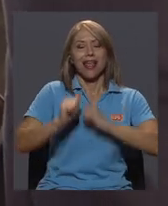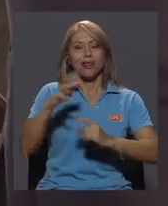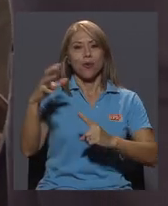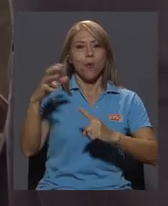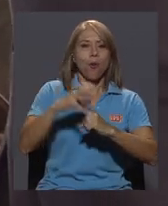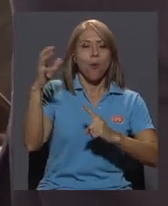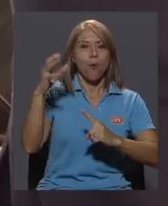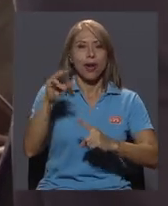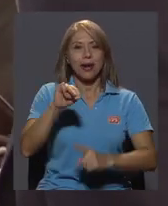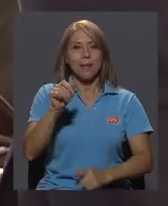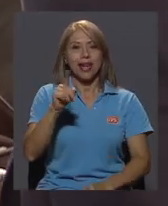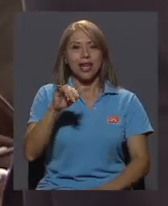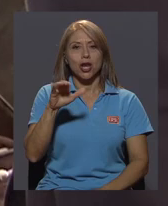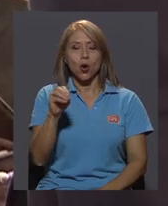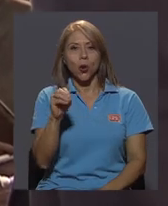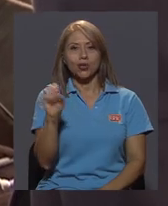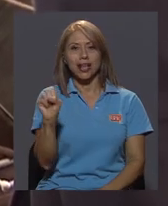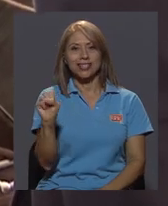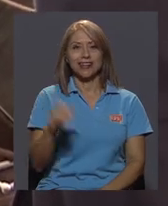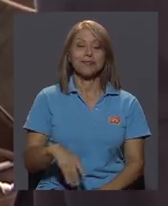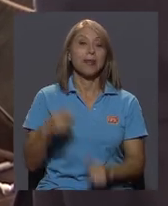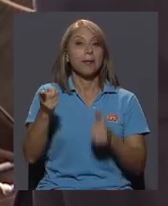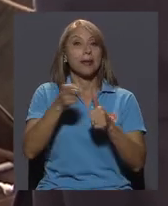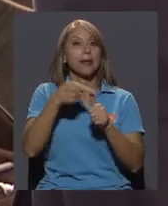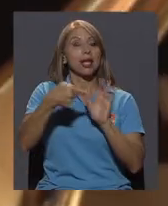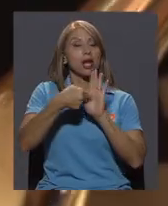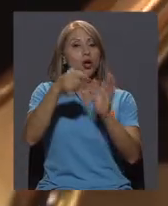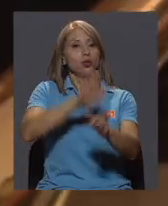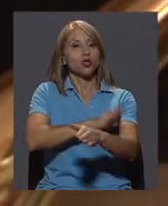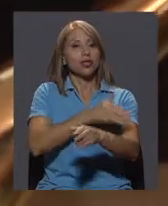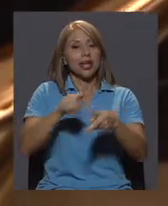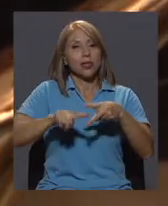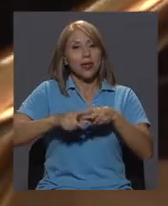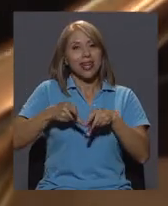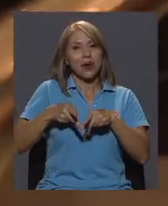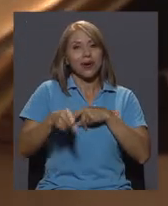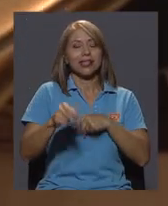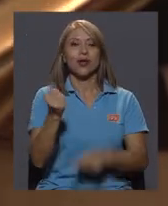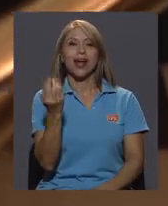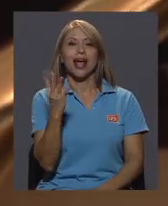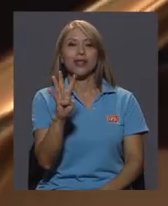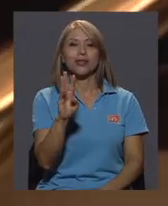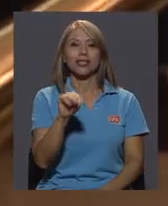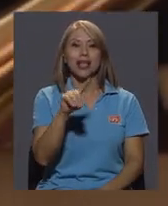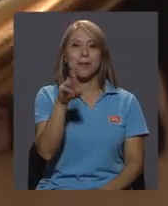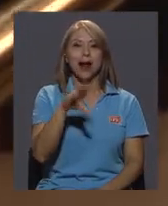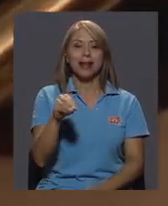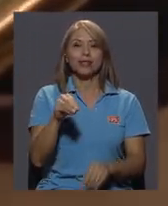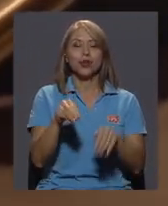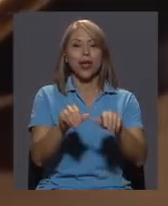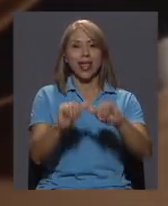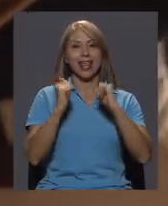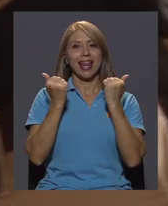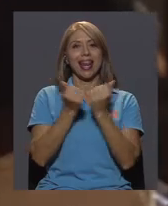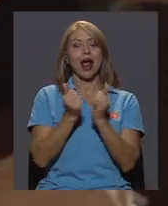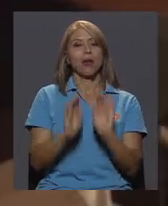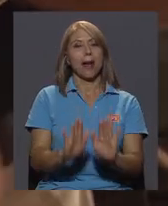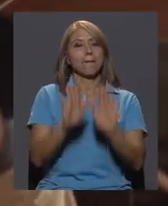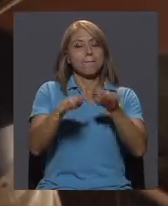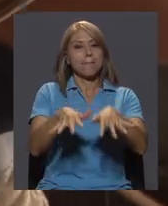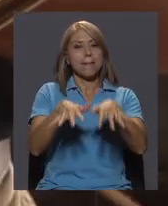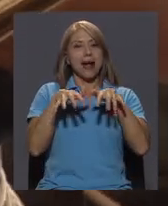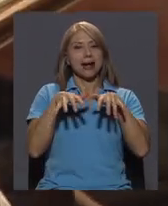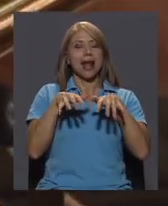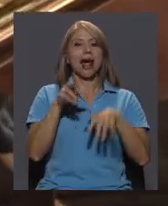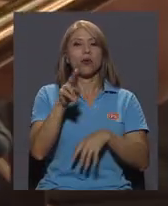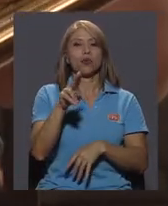Salazar. El primer concierto de inauguración se realizará el 14 de marzo en el aula magna de la UCR